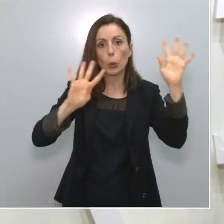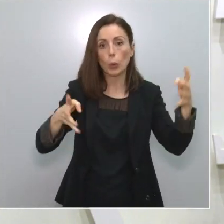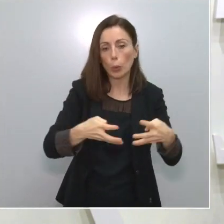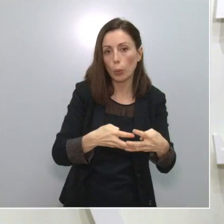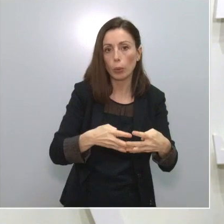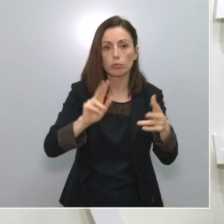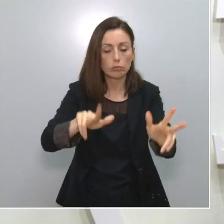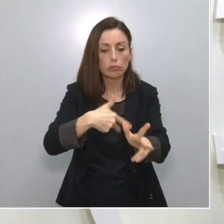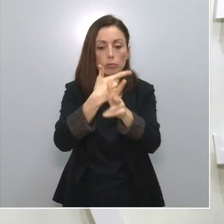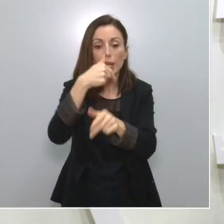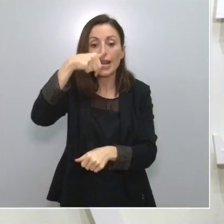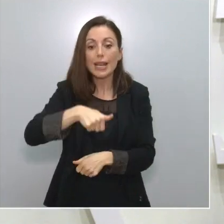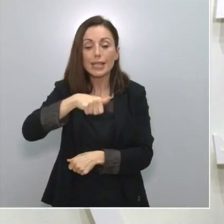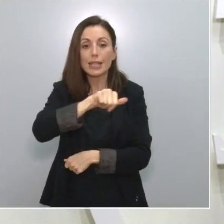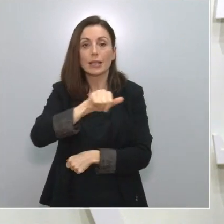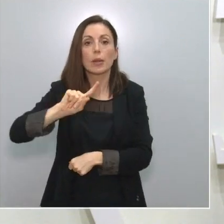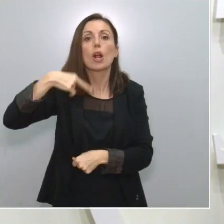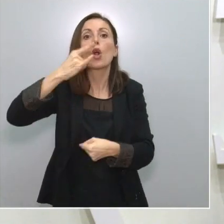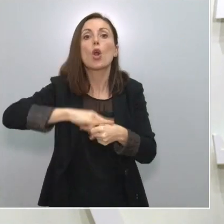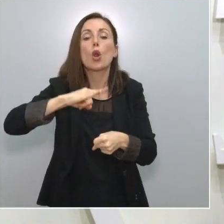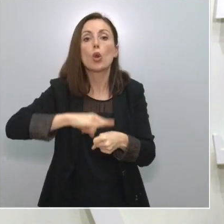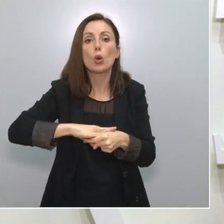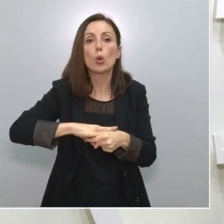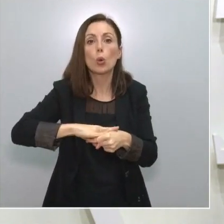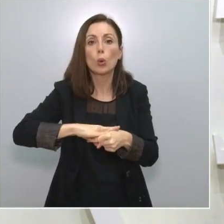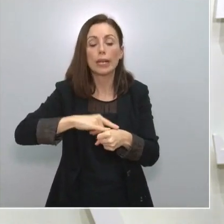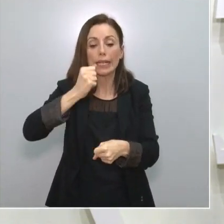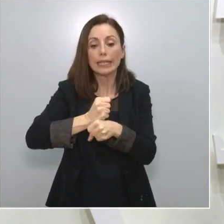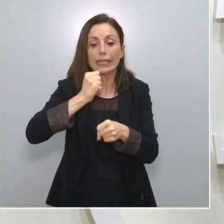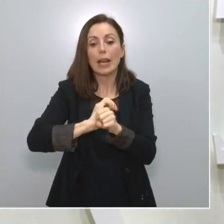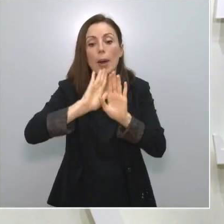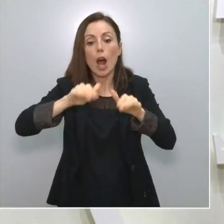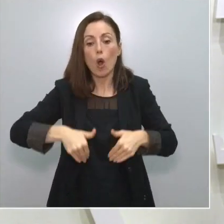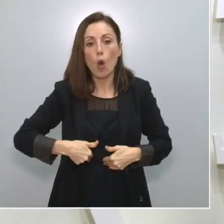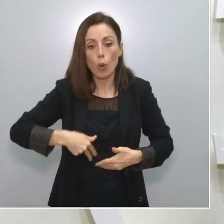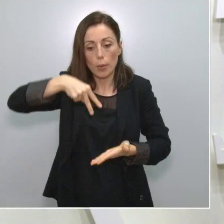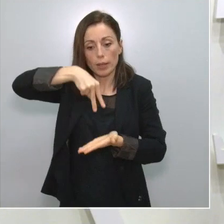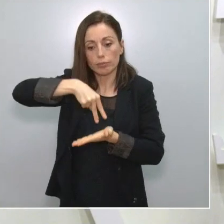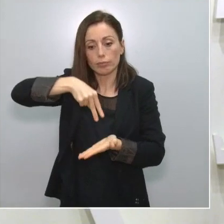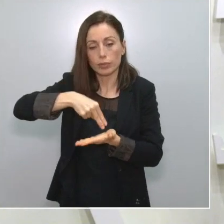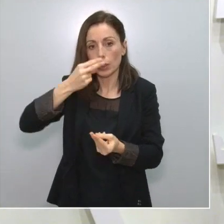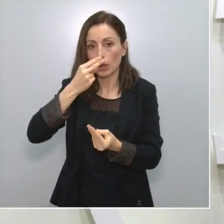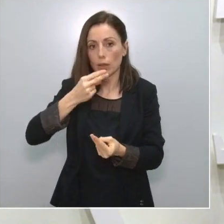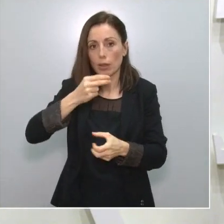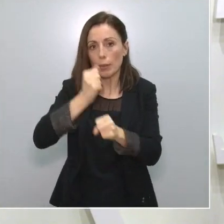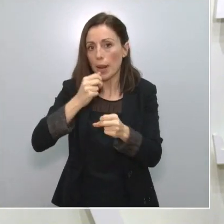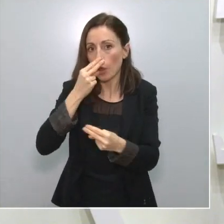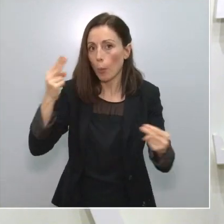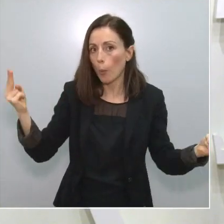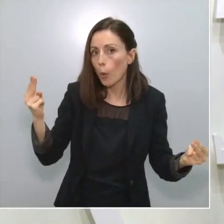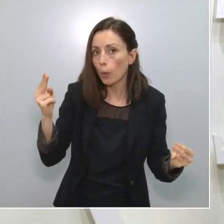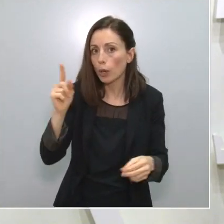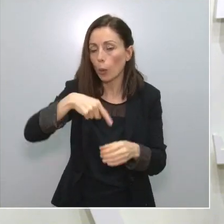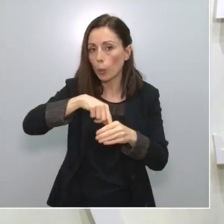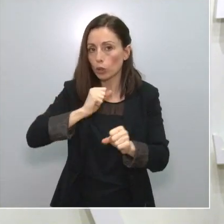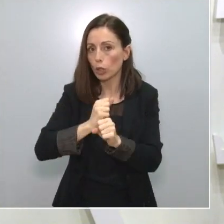por tanto, no se producirá la reincorporación física de más empleados públicos a sus puestos de trabajo, por lo que